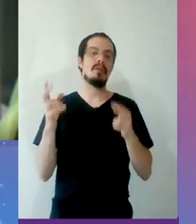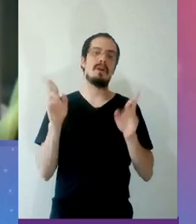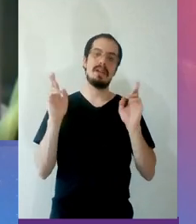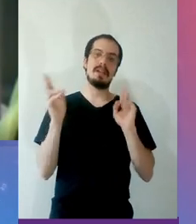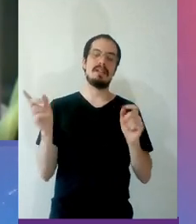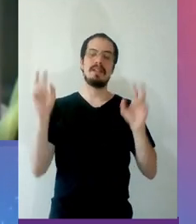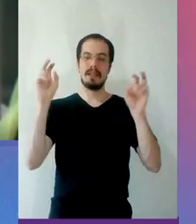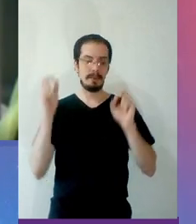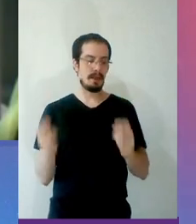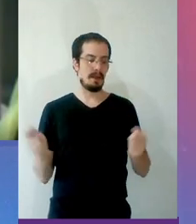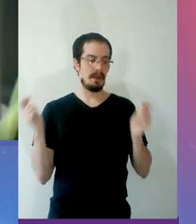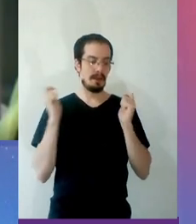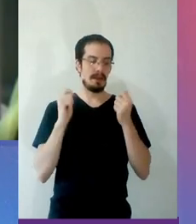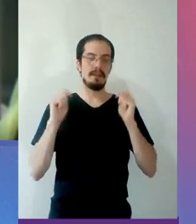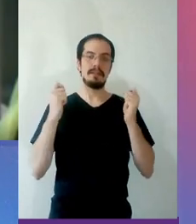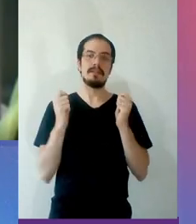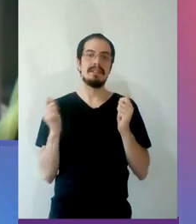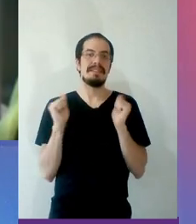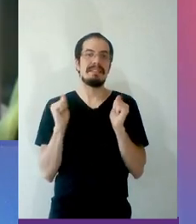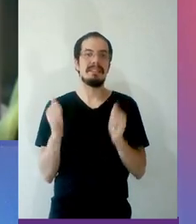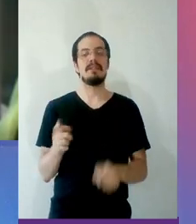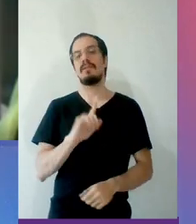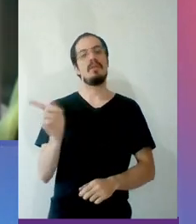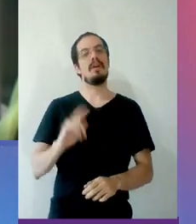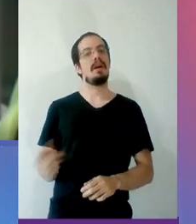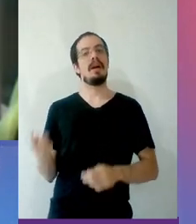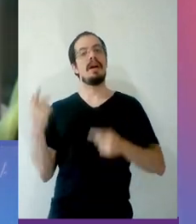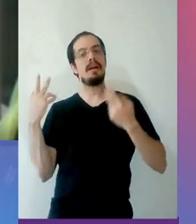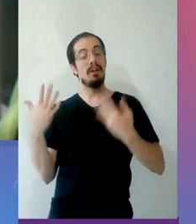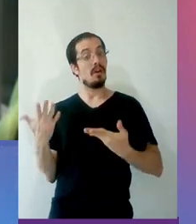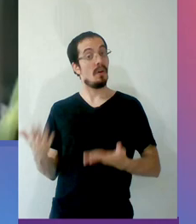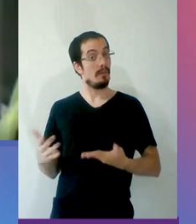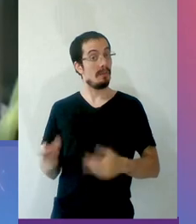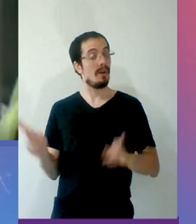como ese empuje. Y no, y se trata de dejarlos,